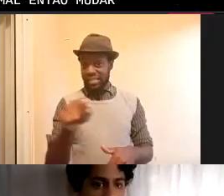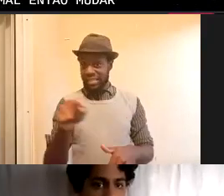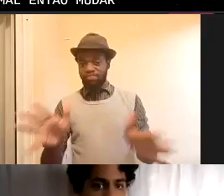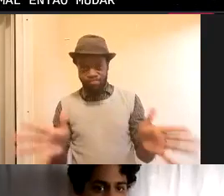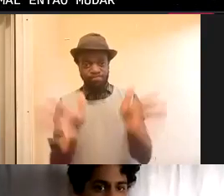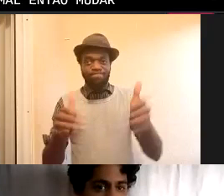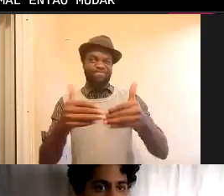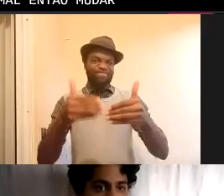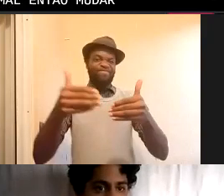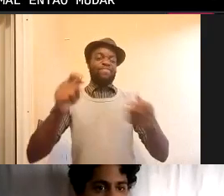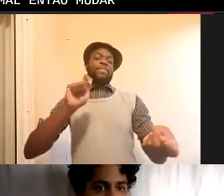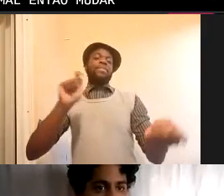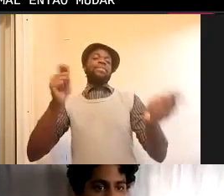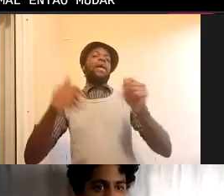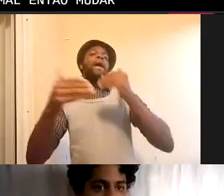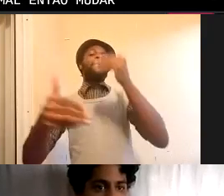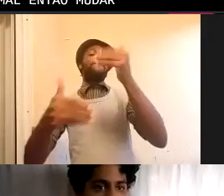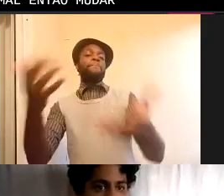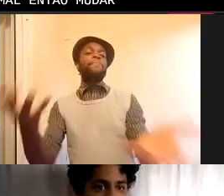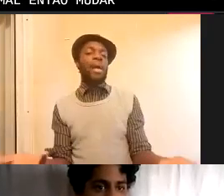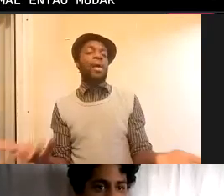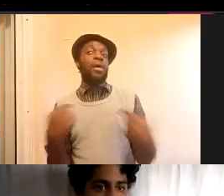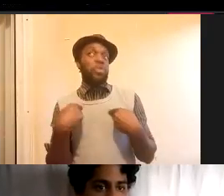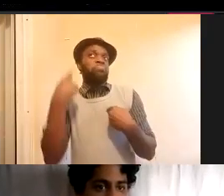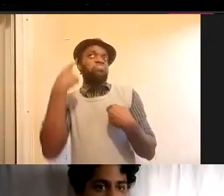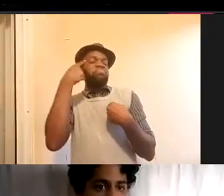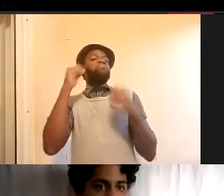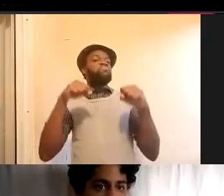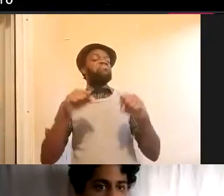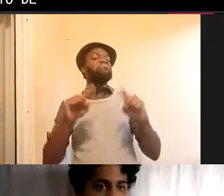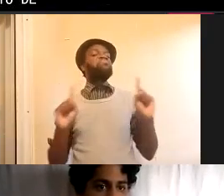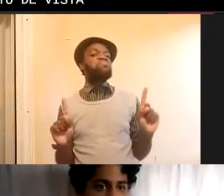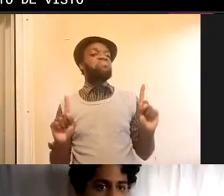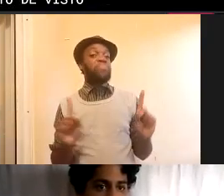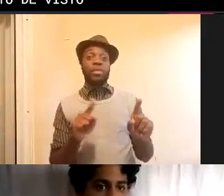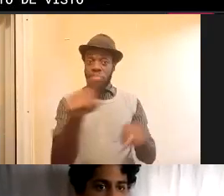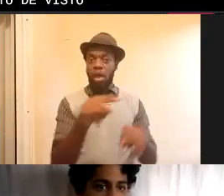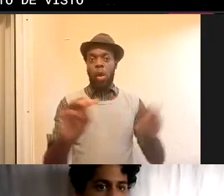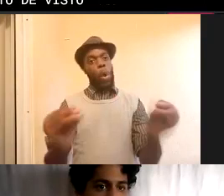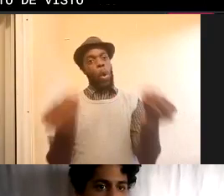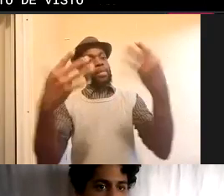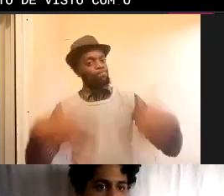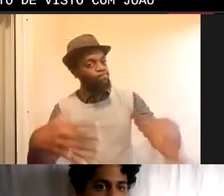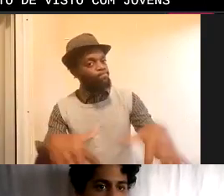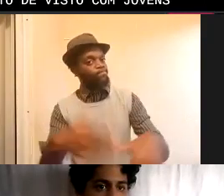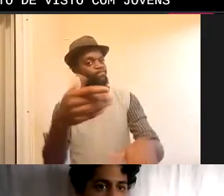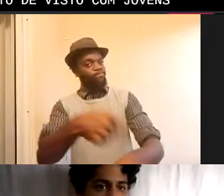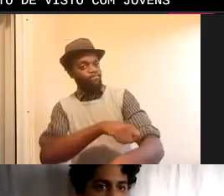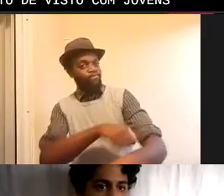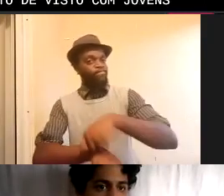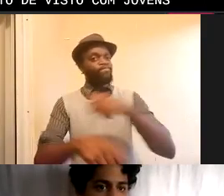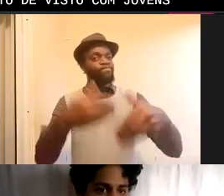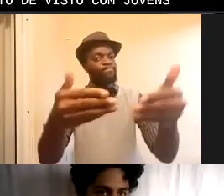aprendizajes, malas prácticas, desde mi punto de vista, con los jóvenes. Tenemos muchísimo miedo a que